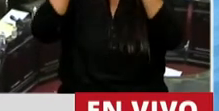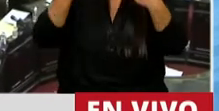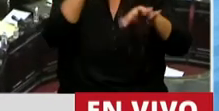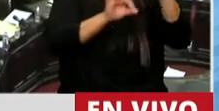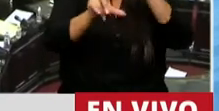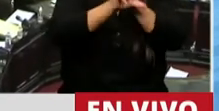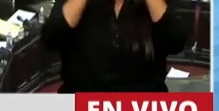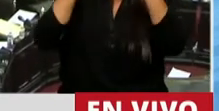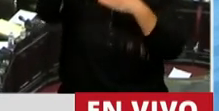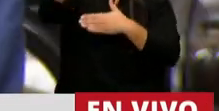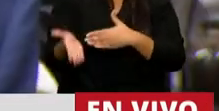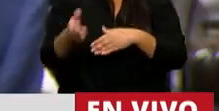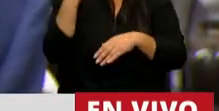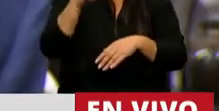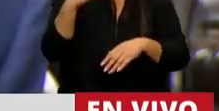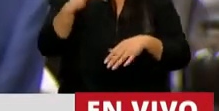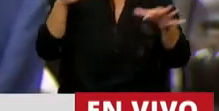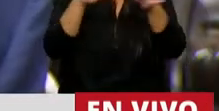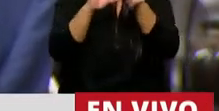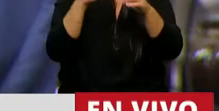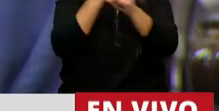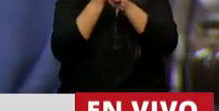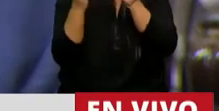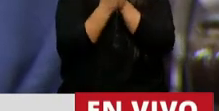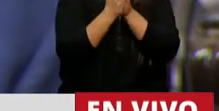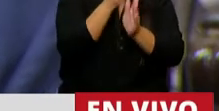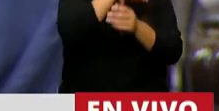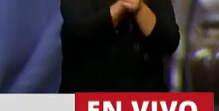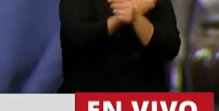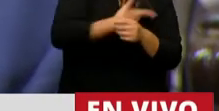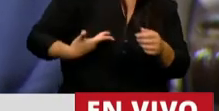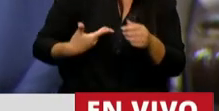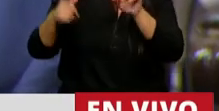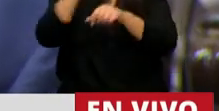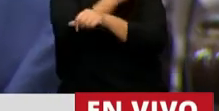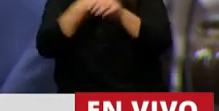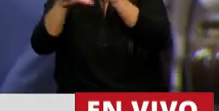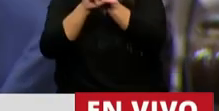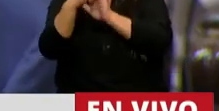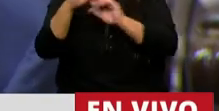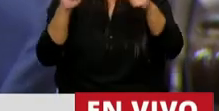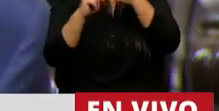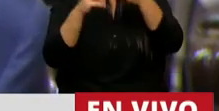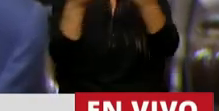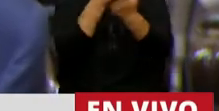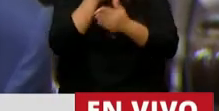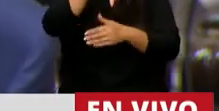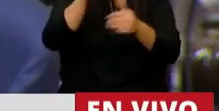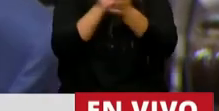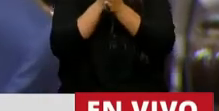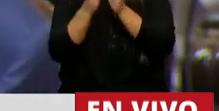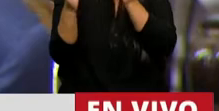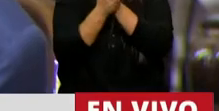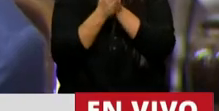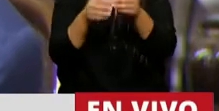Pero hay que tener buena articulación entre el Ejecutivo y el Legislativo para que eso ocurra. Y acá se formó una pareja